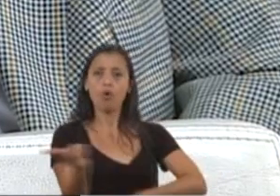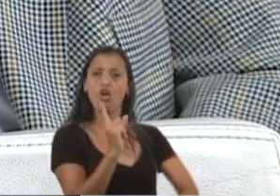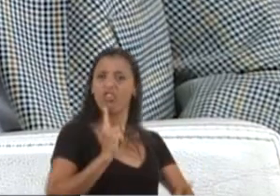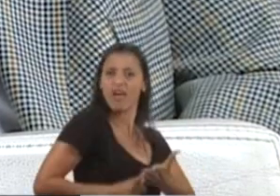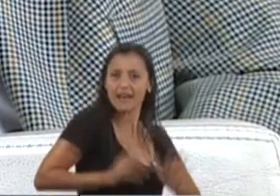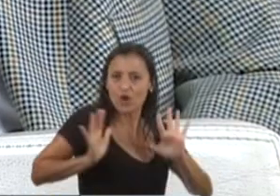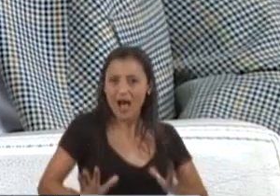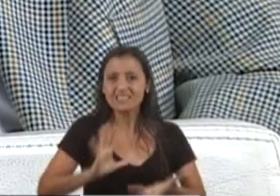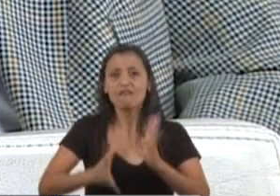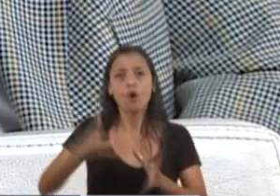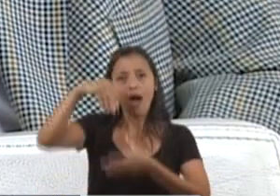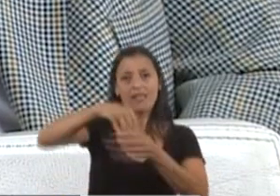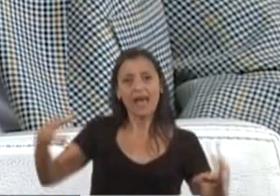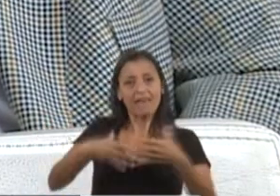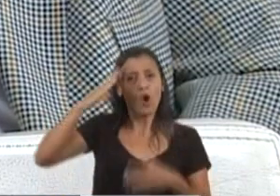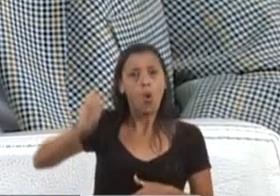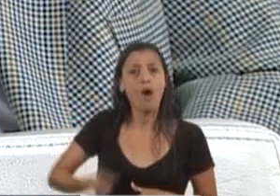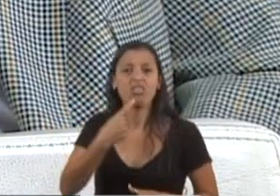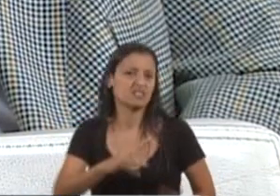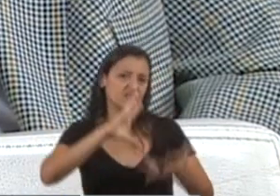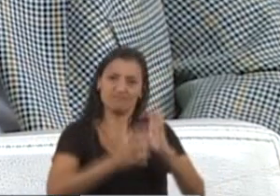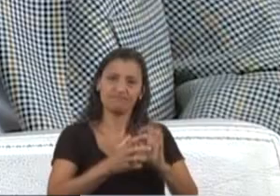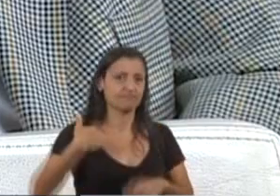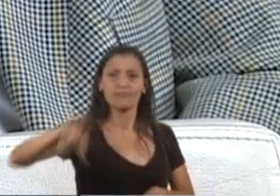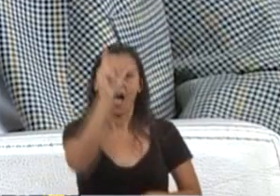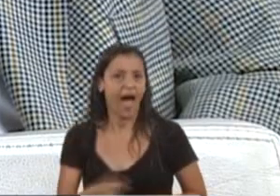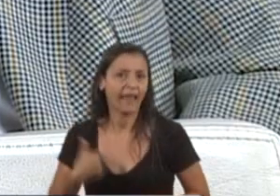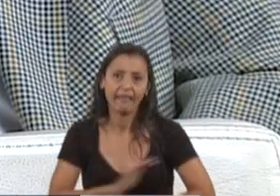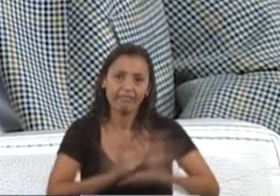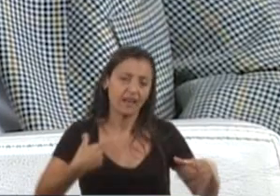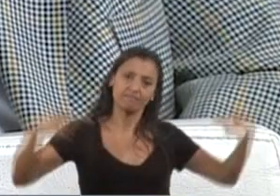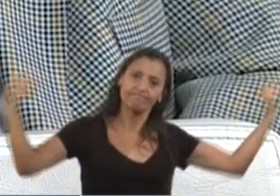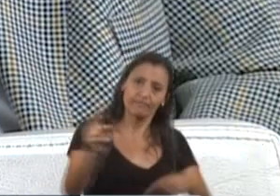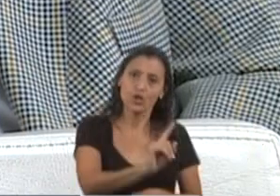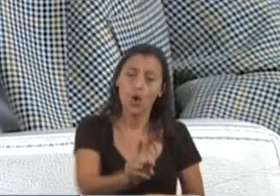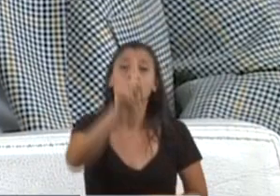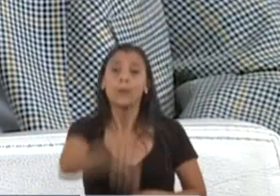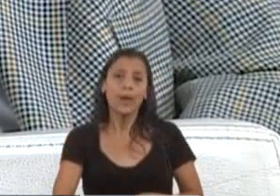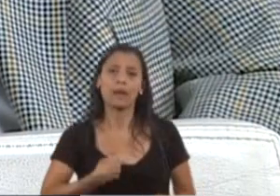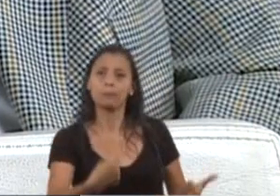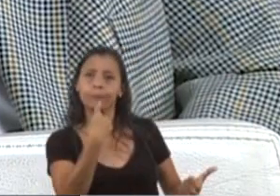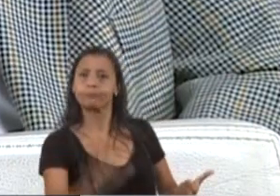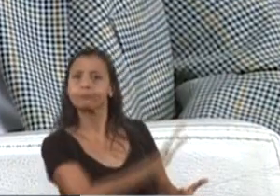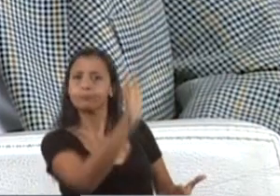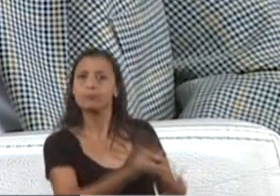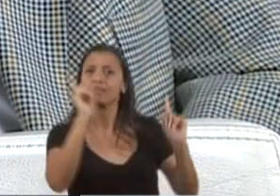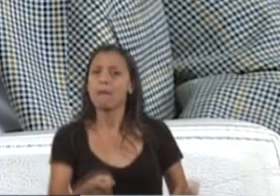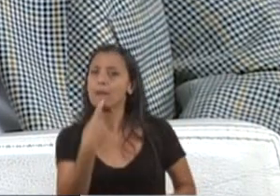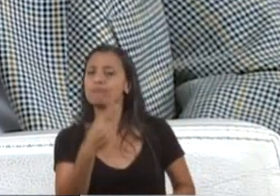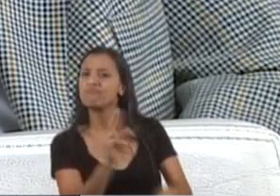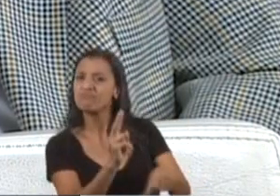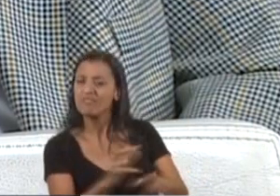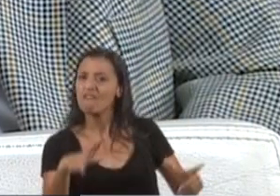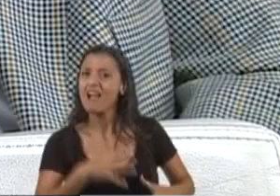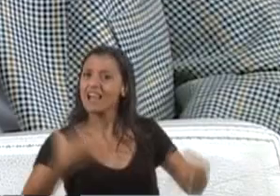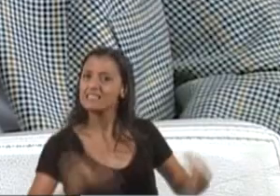la Corte es absolutamente dañina, dice, para el país. Y esto genera incertidumbre e inseguridad jurídica. Digo, con